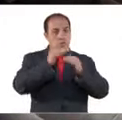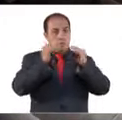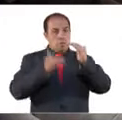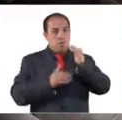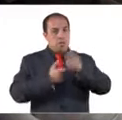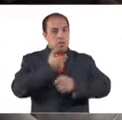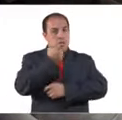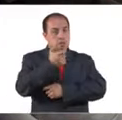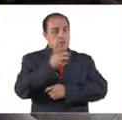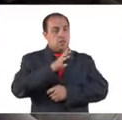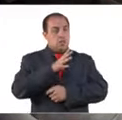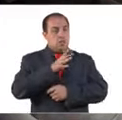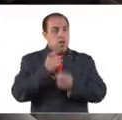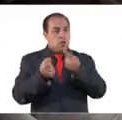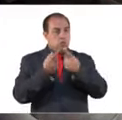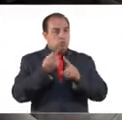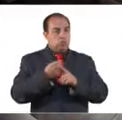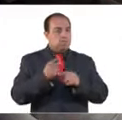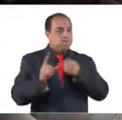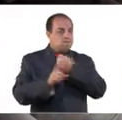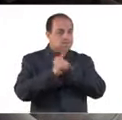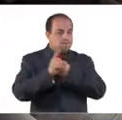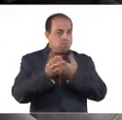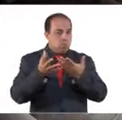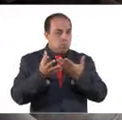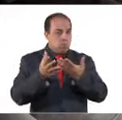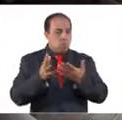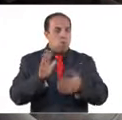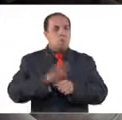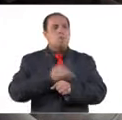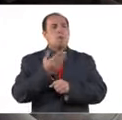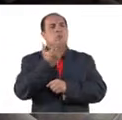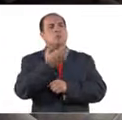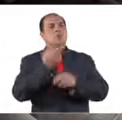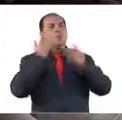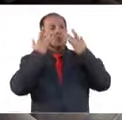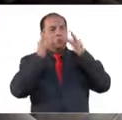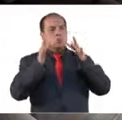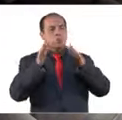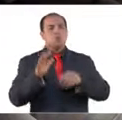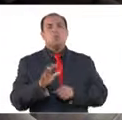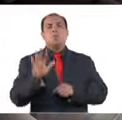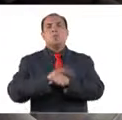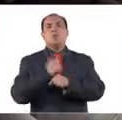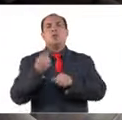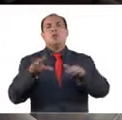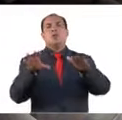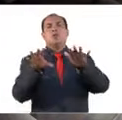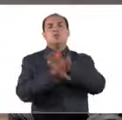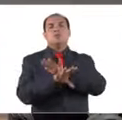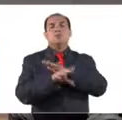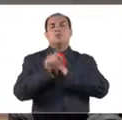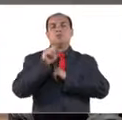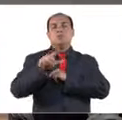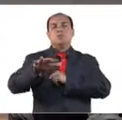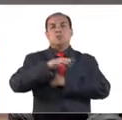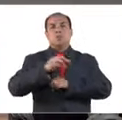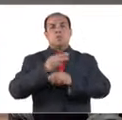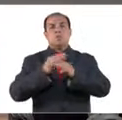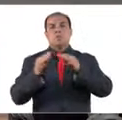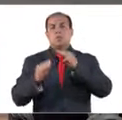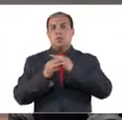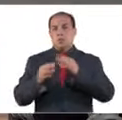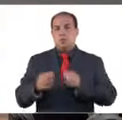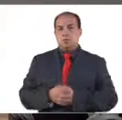finanzas tenía algunas anomalías o por qué se le pidió la renuncia, por qué fue modificado? Y también en el área de materiales, por favor.